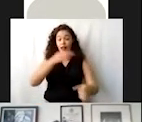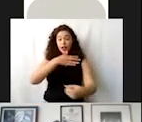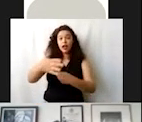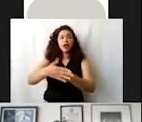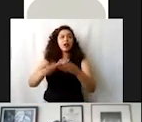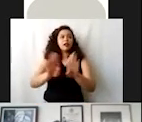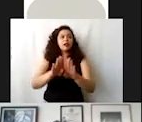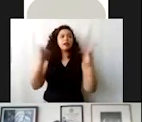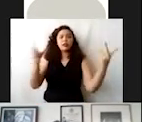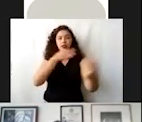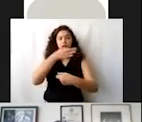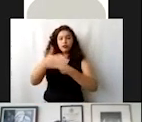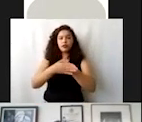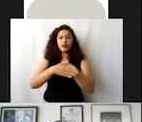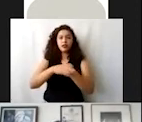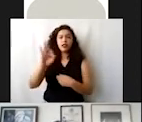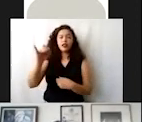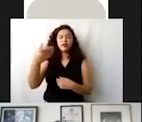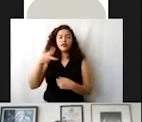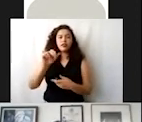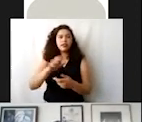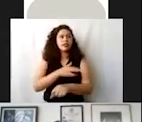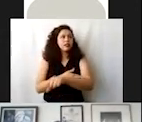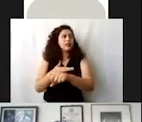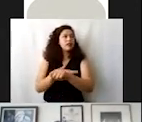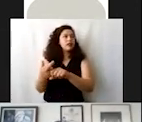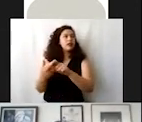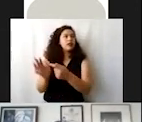de acuerdo aquí a nuestra ficha, me regreso a la...